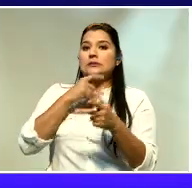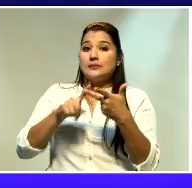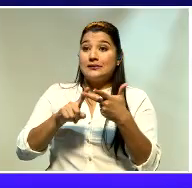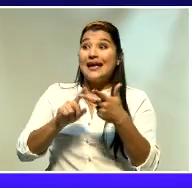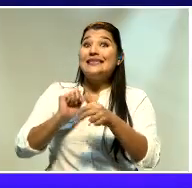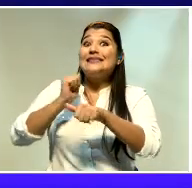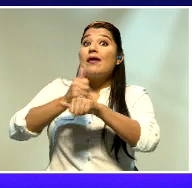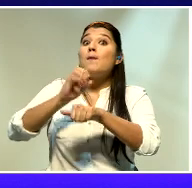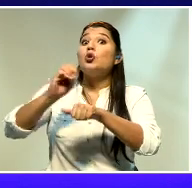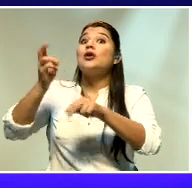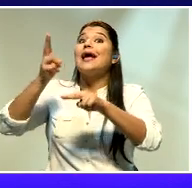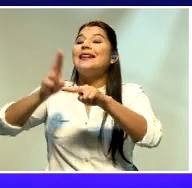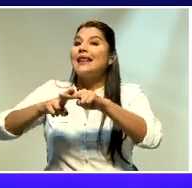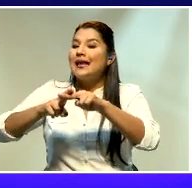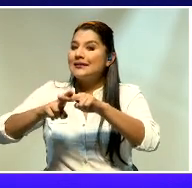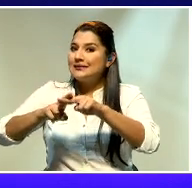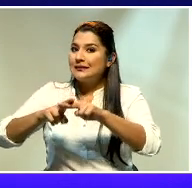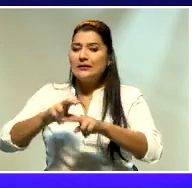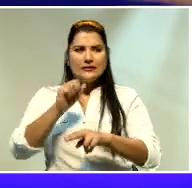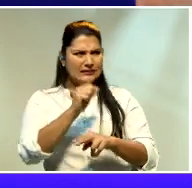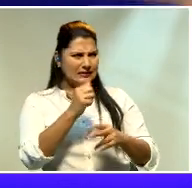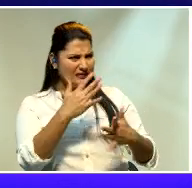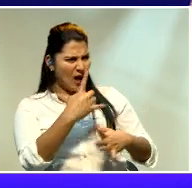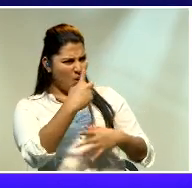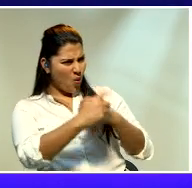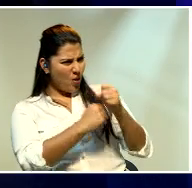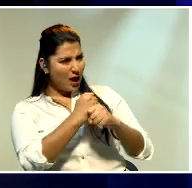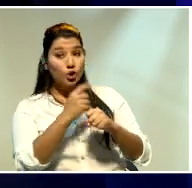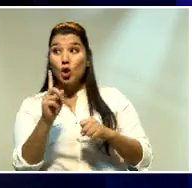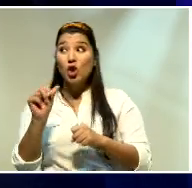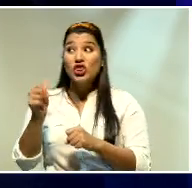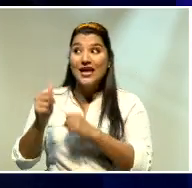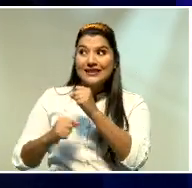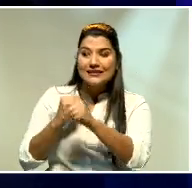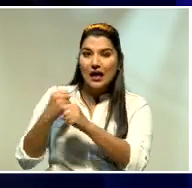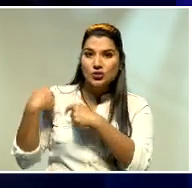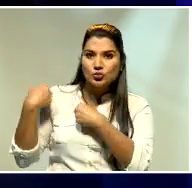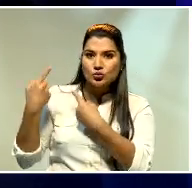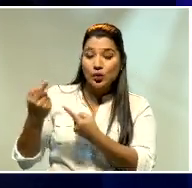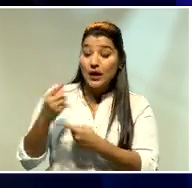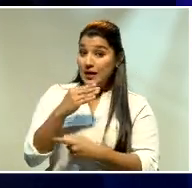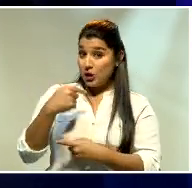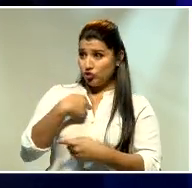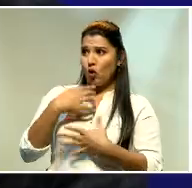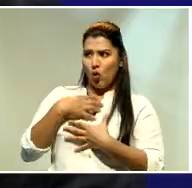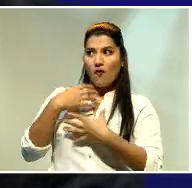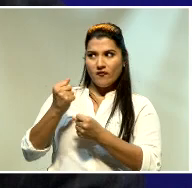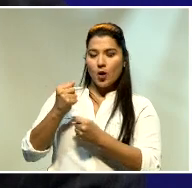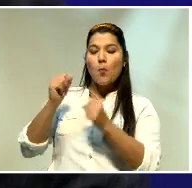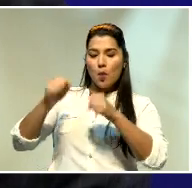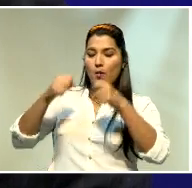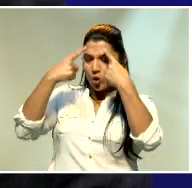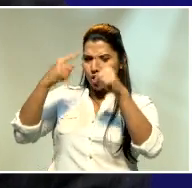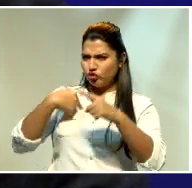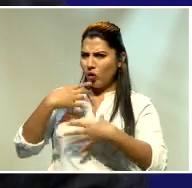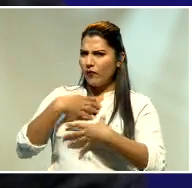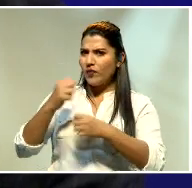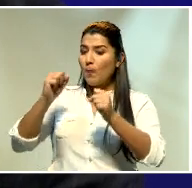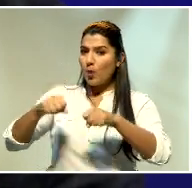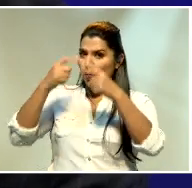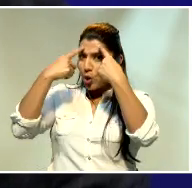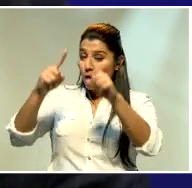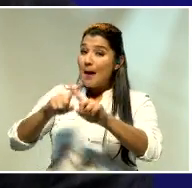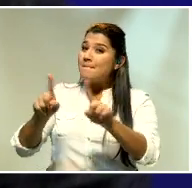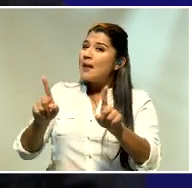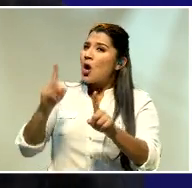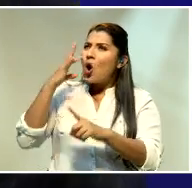pero fijarla con un mecanismo, claro, hace más de 10 años, y yo confío que va a pasar, yo sí confío que va a pasar, pero